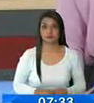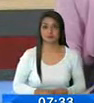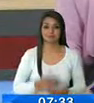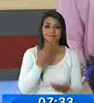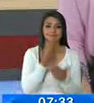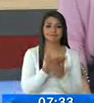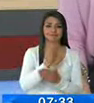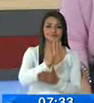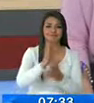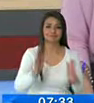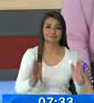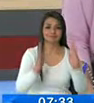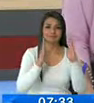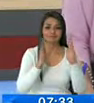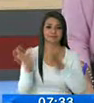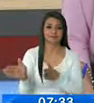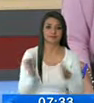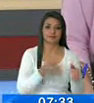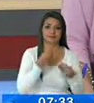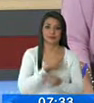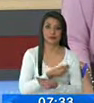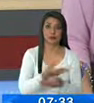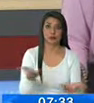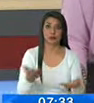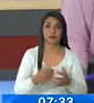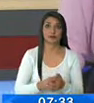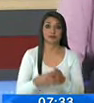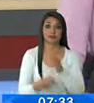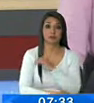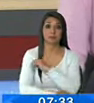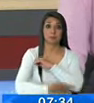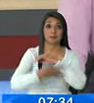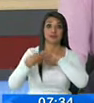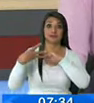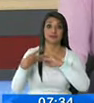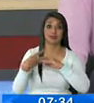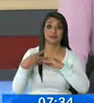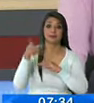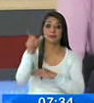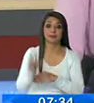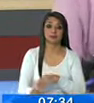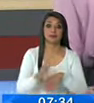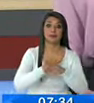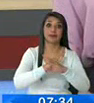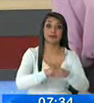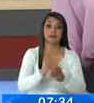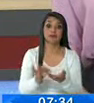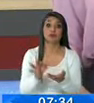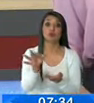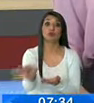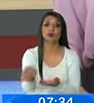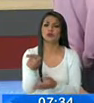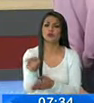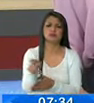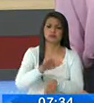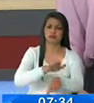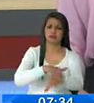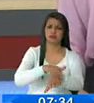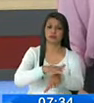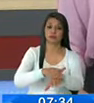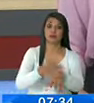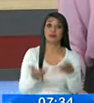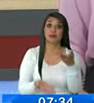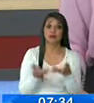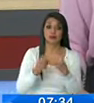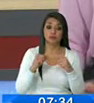Gracias por seguir en nuestra compañía. Les contamos que en Pastaza, la defensora del pueblo Yahaira C. fue vinculada en el caso de presunta